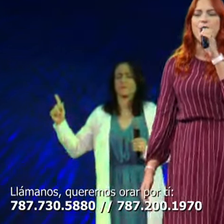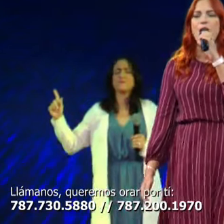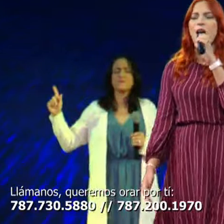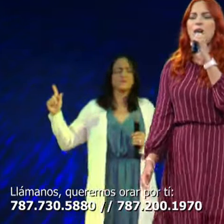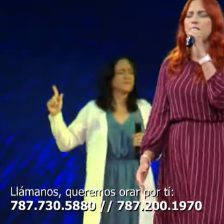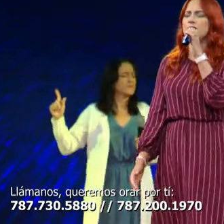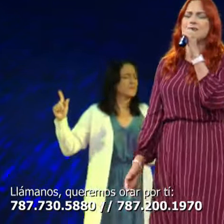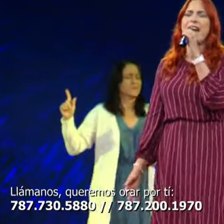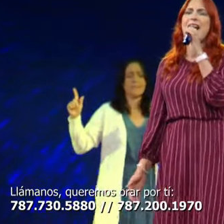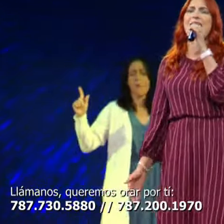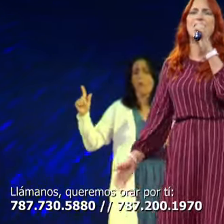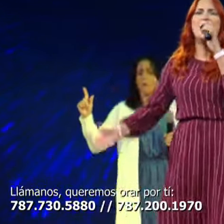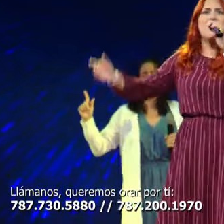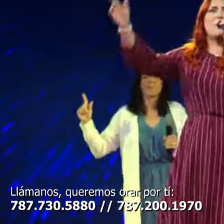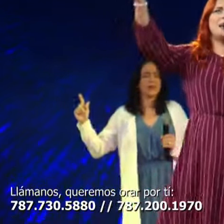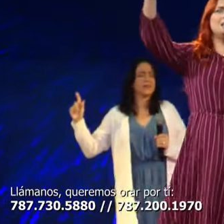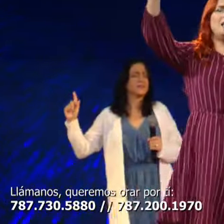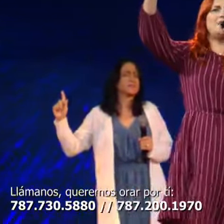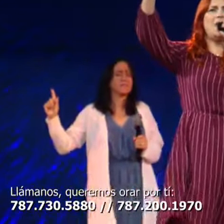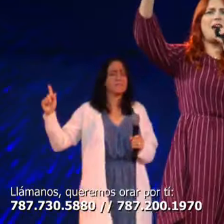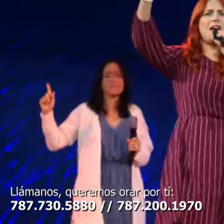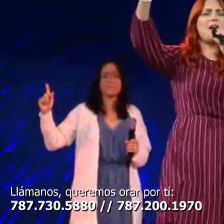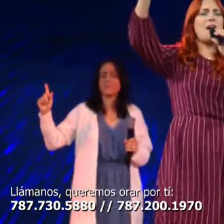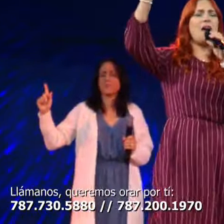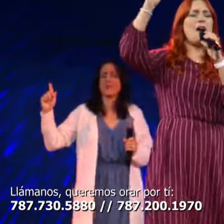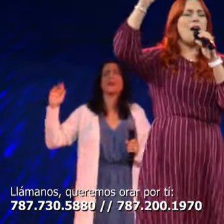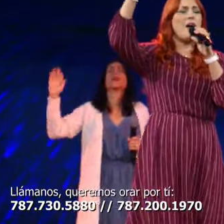tu voluntad.